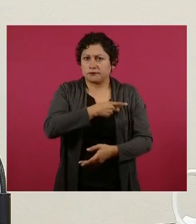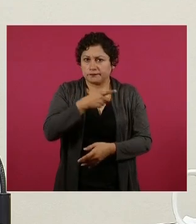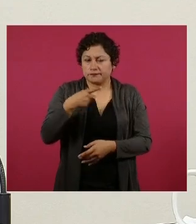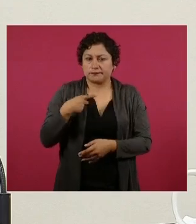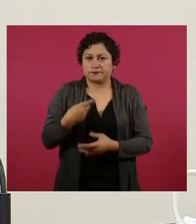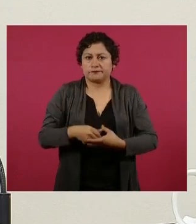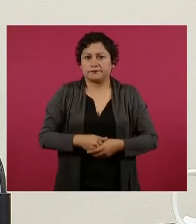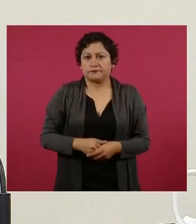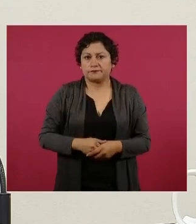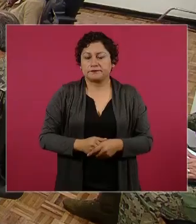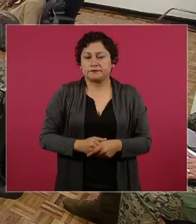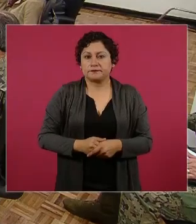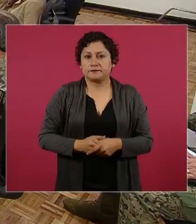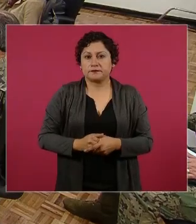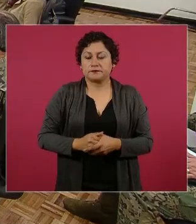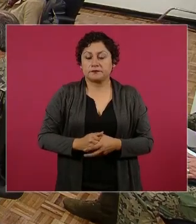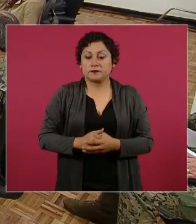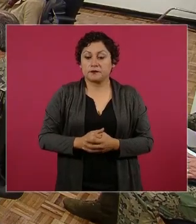Pero